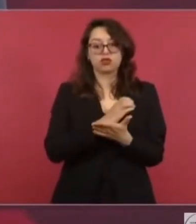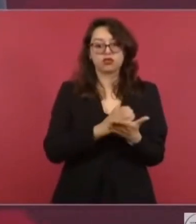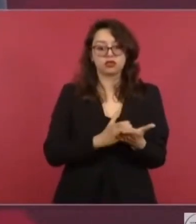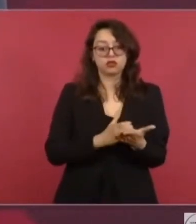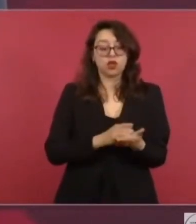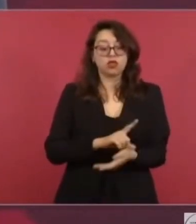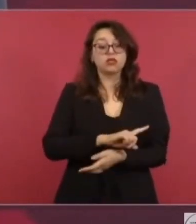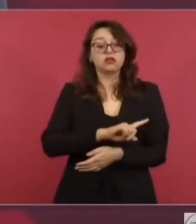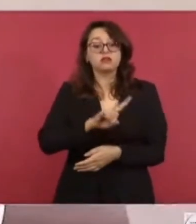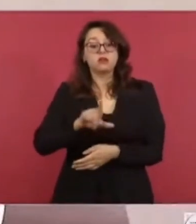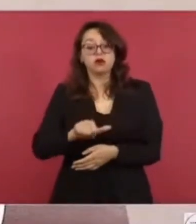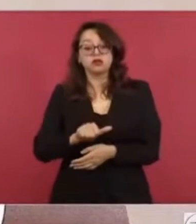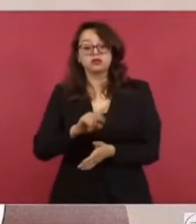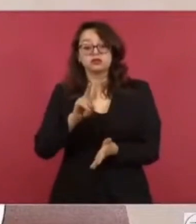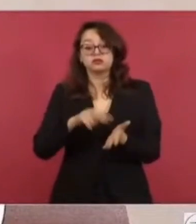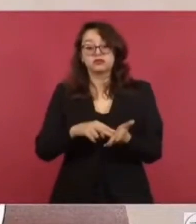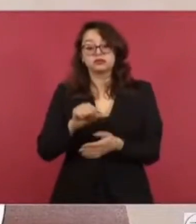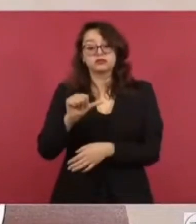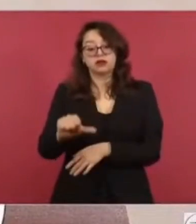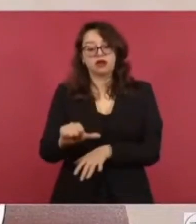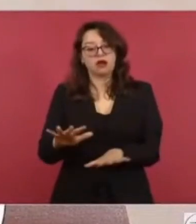y se le